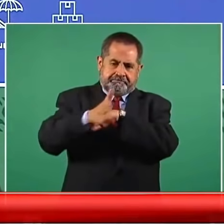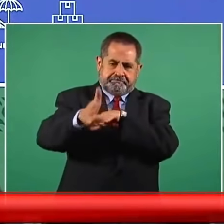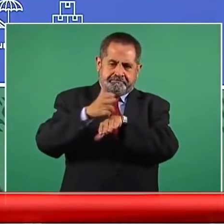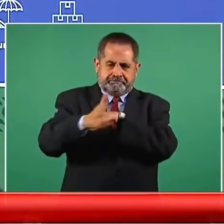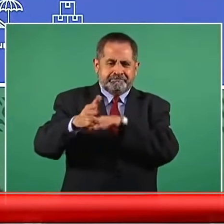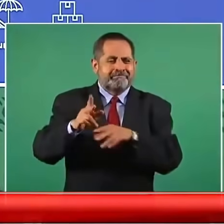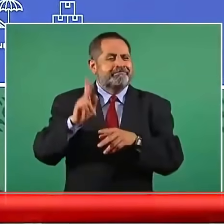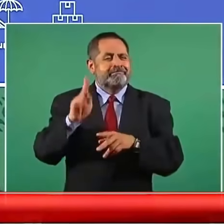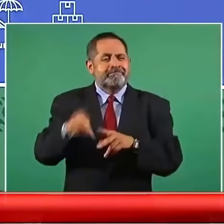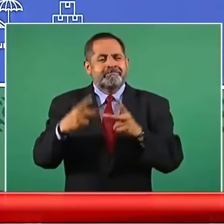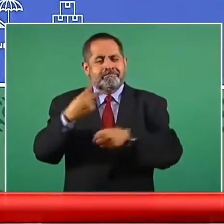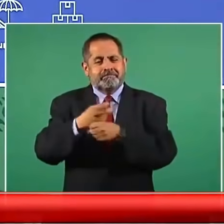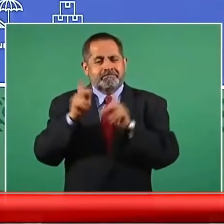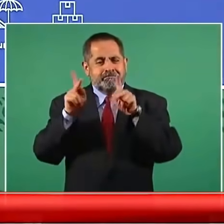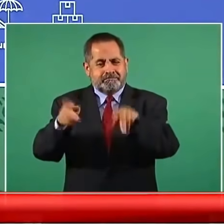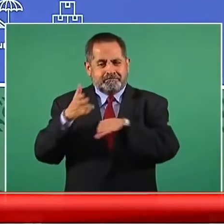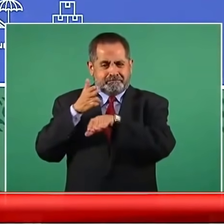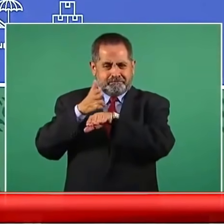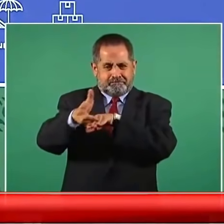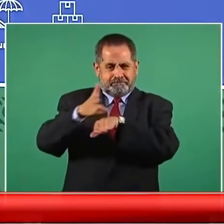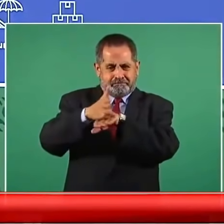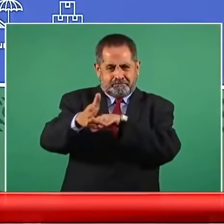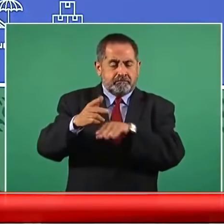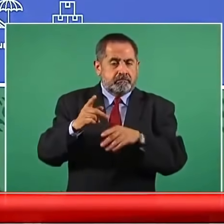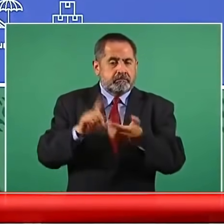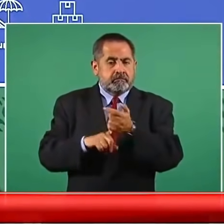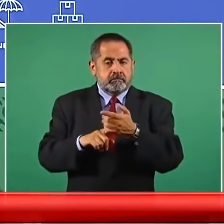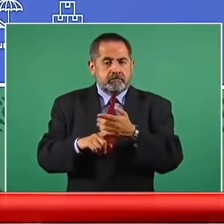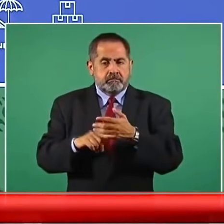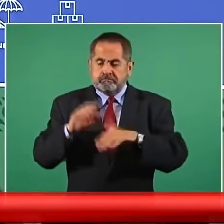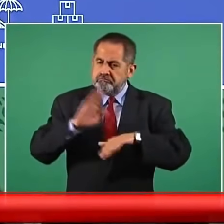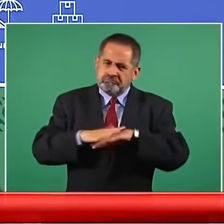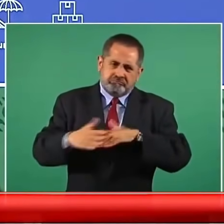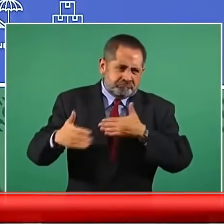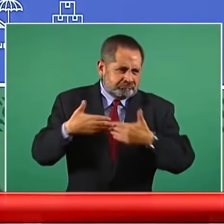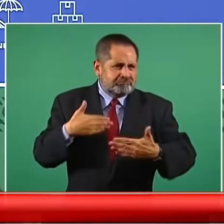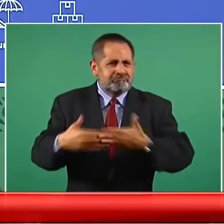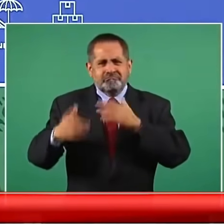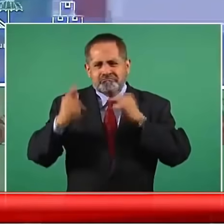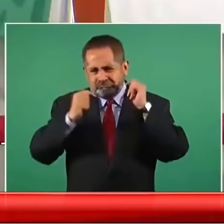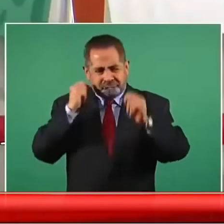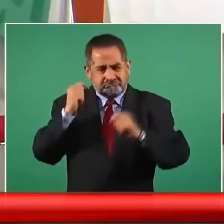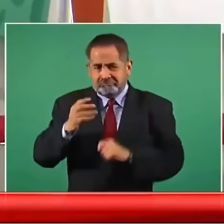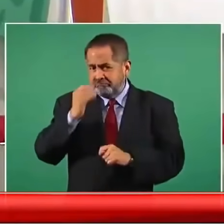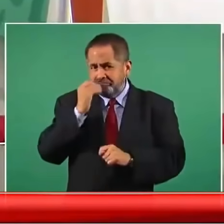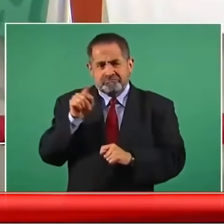un segundo piso. Va a ser un tren moderno, turístico,